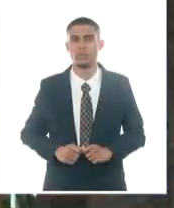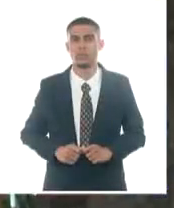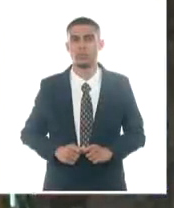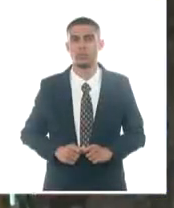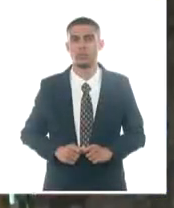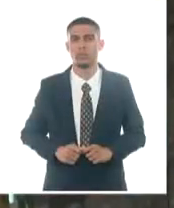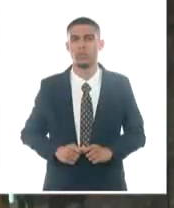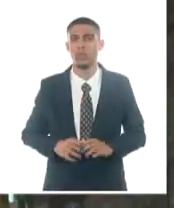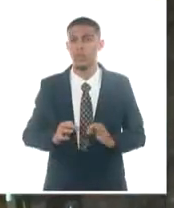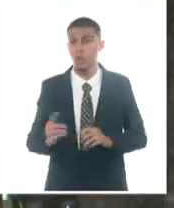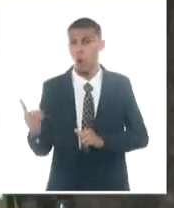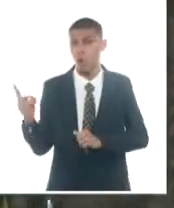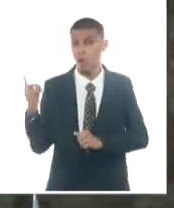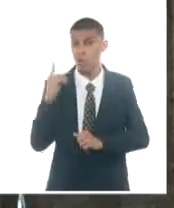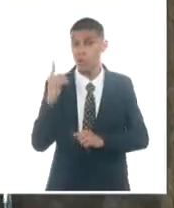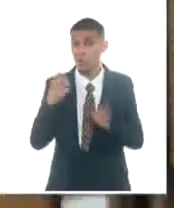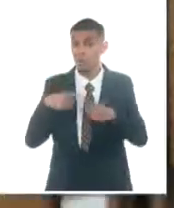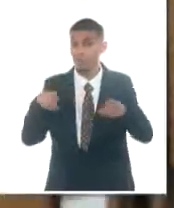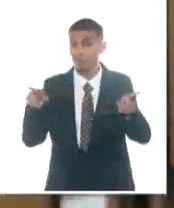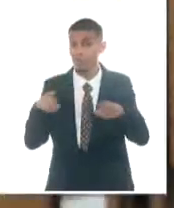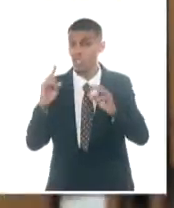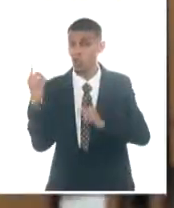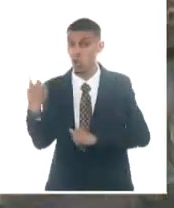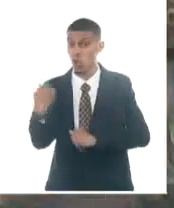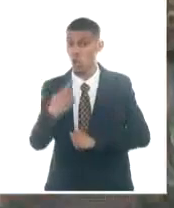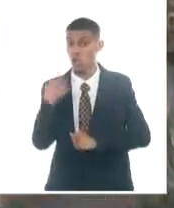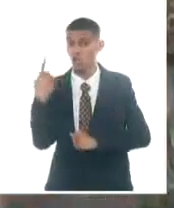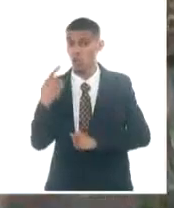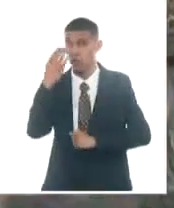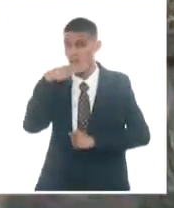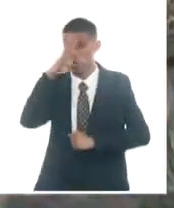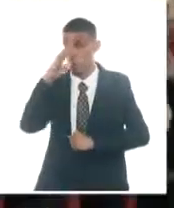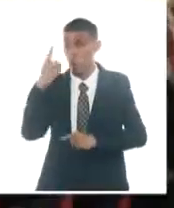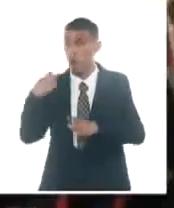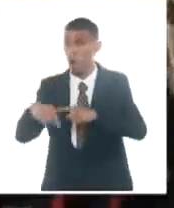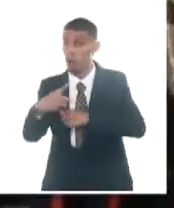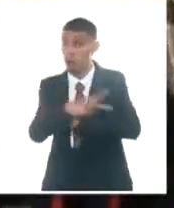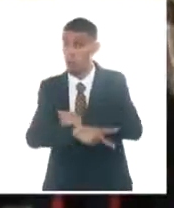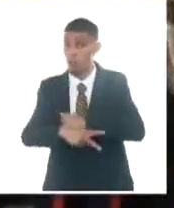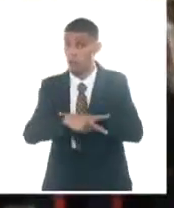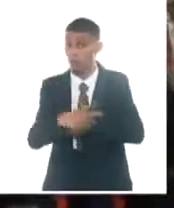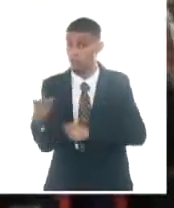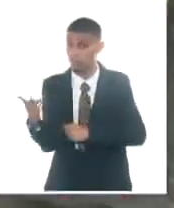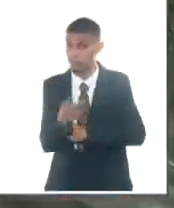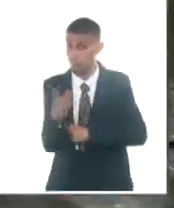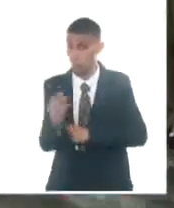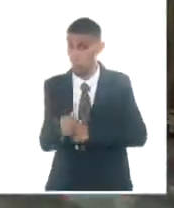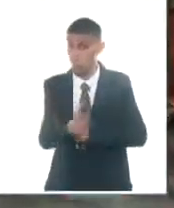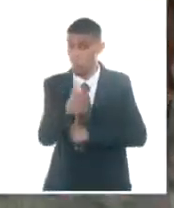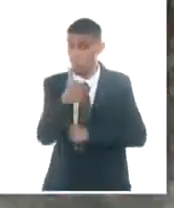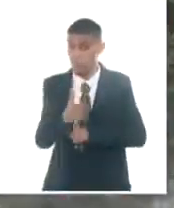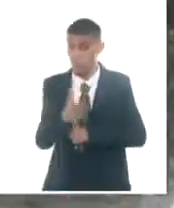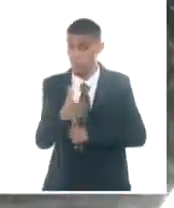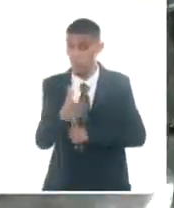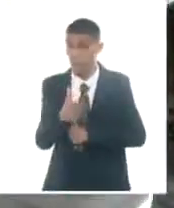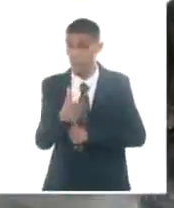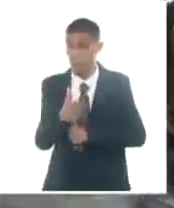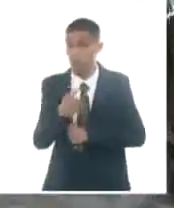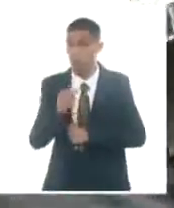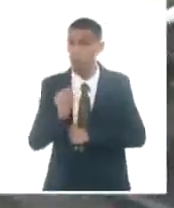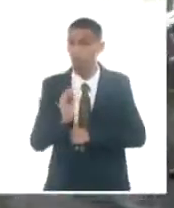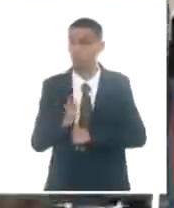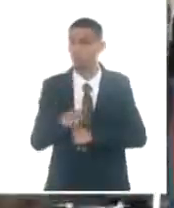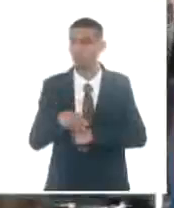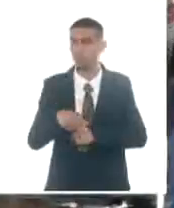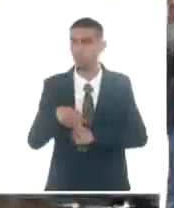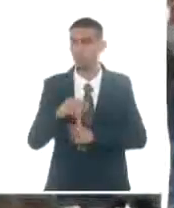Tras escuchar las notas de los himnos nacionales de Cuba y Bosnia-Herzegovina, ambos mandatarios pasaron revista a la guardia formada en